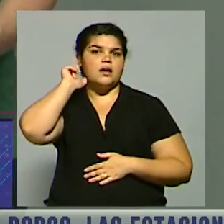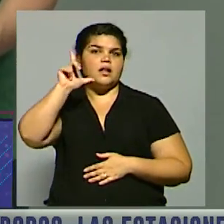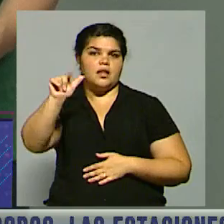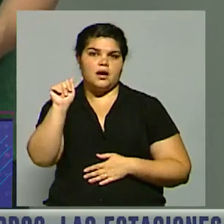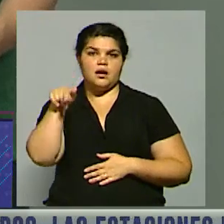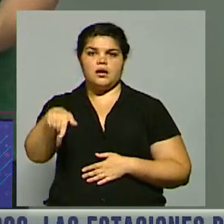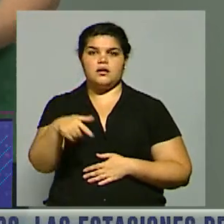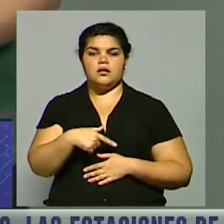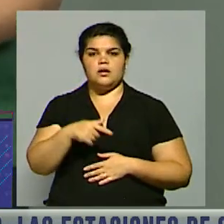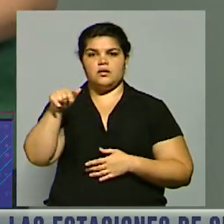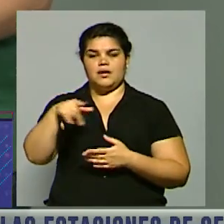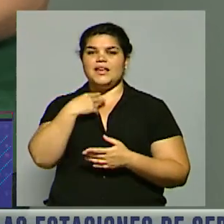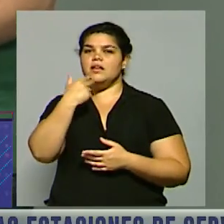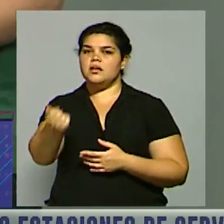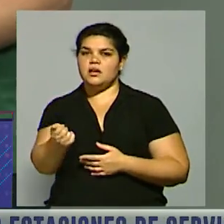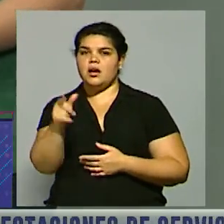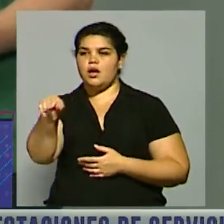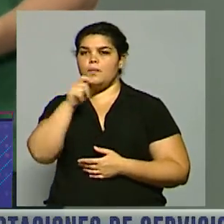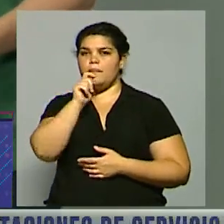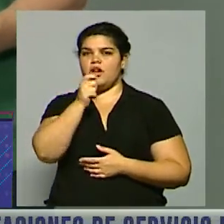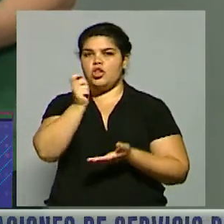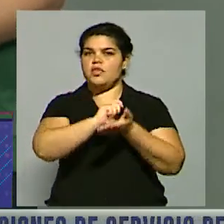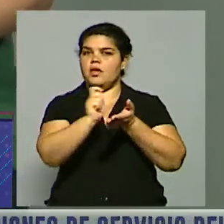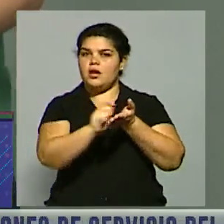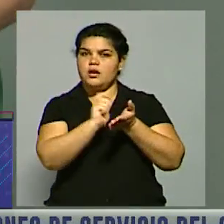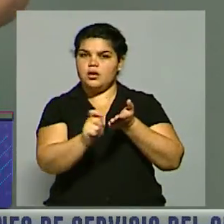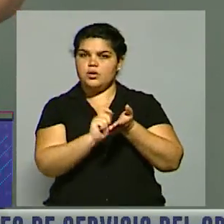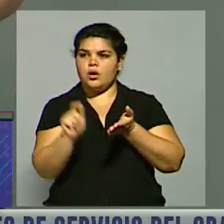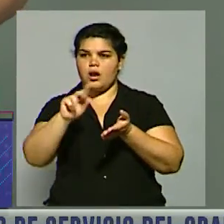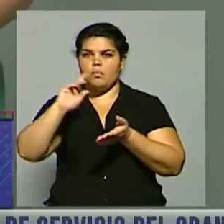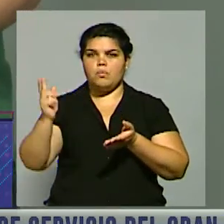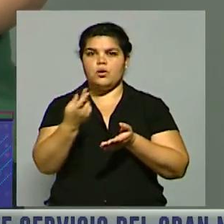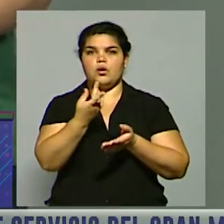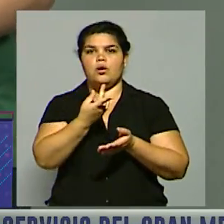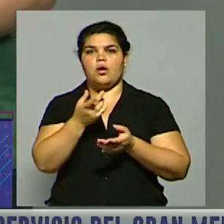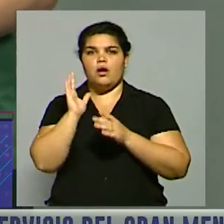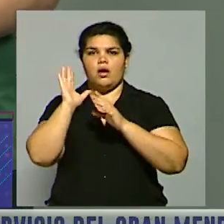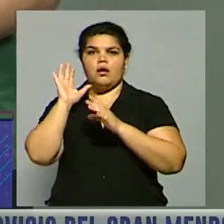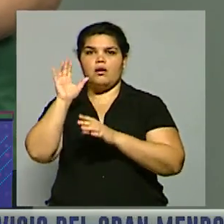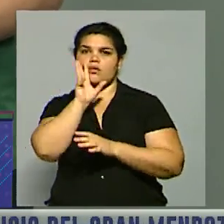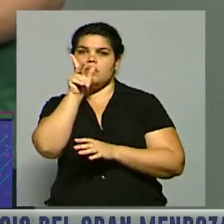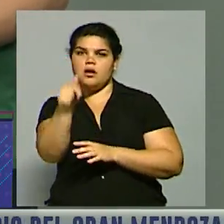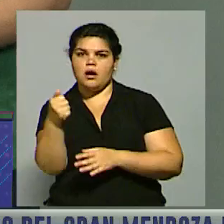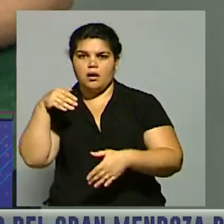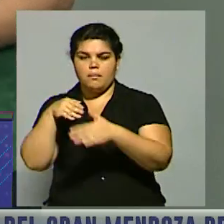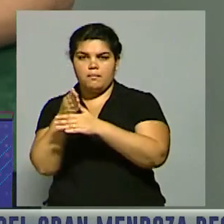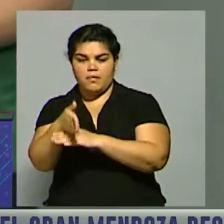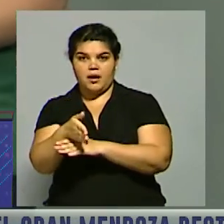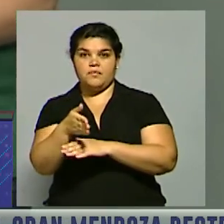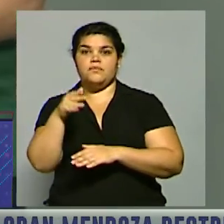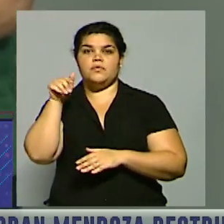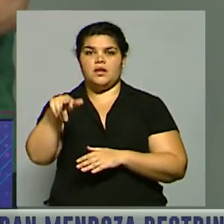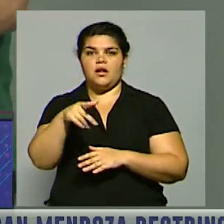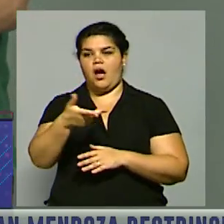escuchábamos, ¿no? La hija de Paco Urondo, este periodista, escritor que murió en una emboscada aquí en la provincia de Mendoza durante la